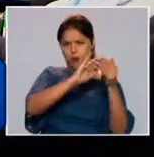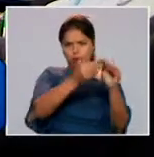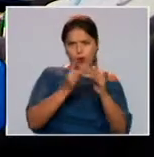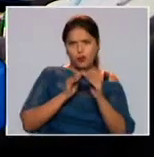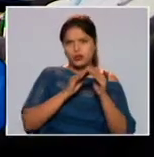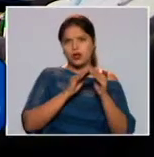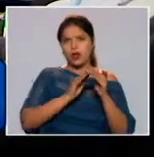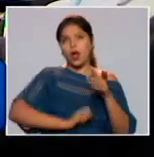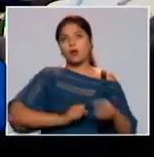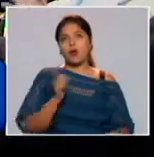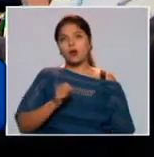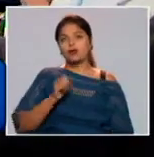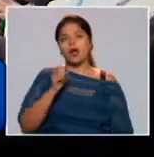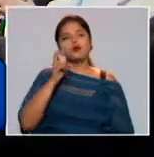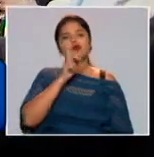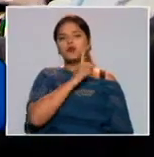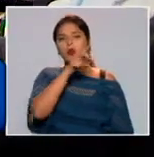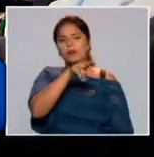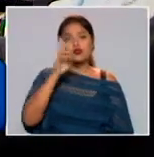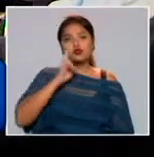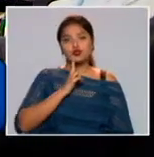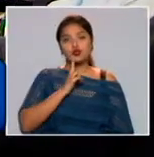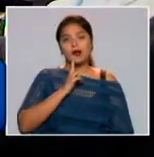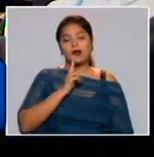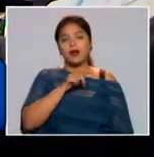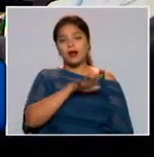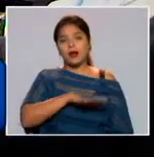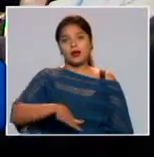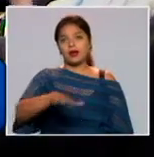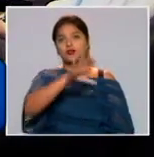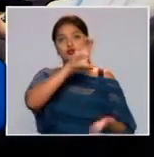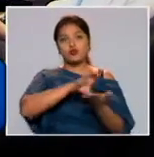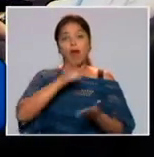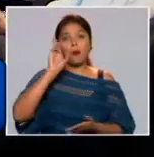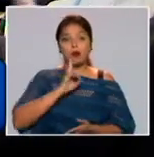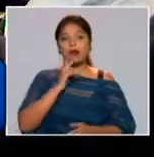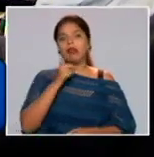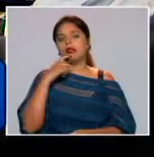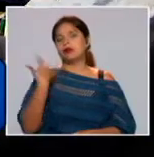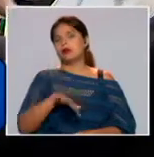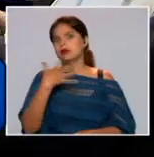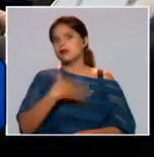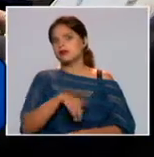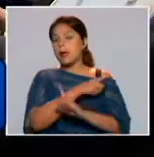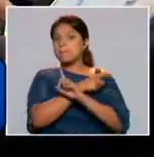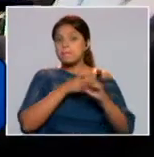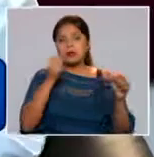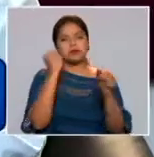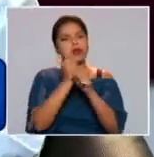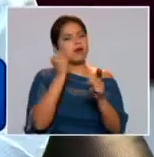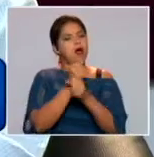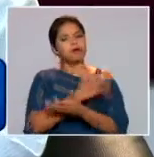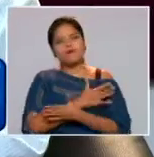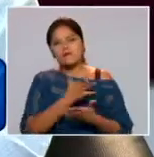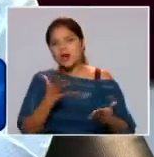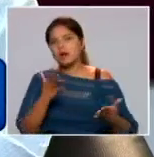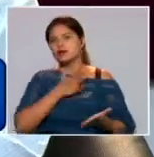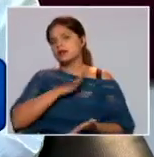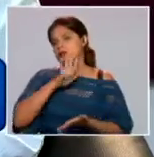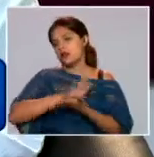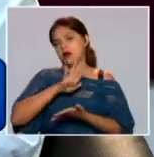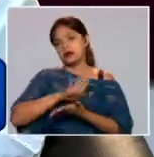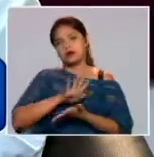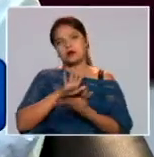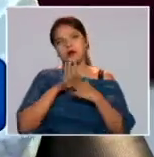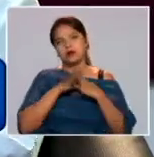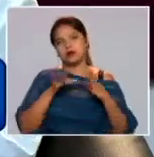en Bogotá que es ciudad Bolívar que es bastante dura pero allá trabajamos con toda la serenidad del caso y